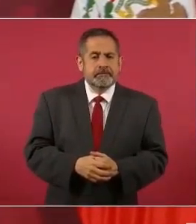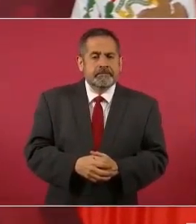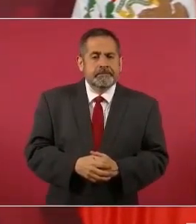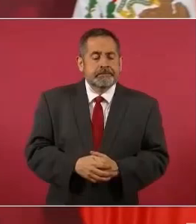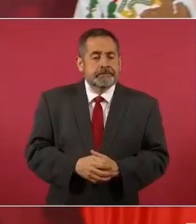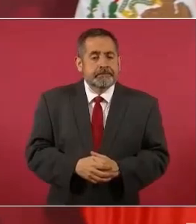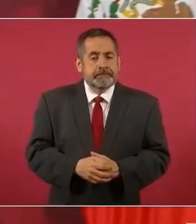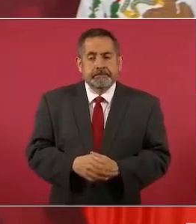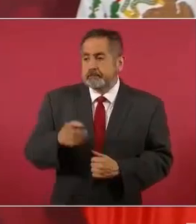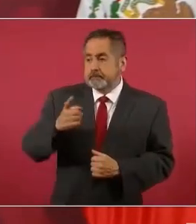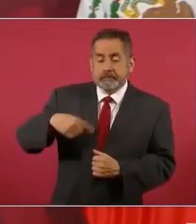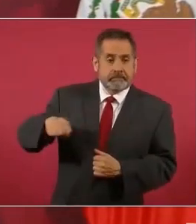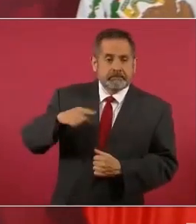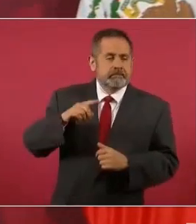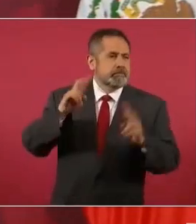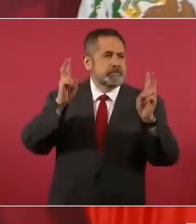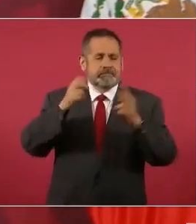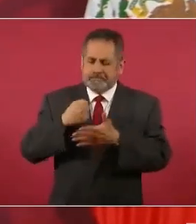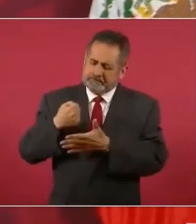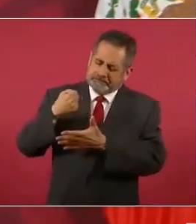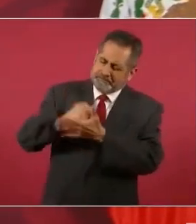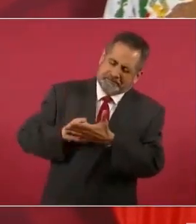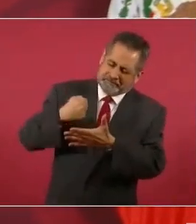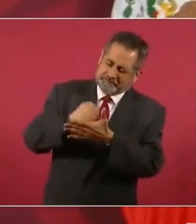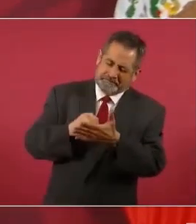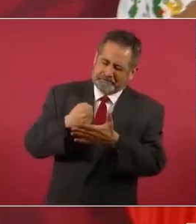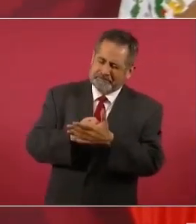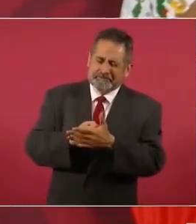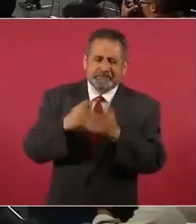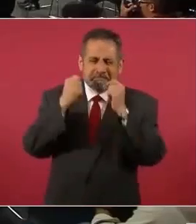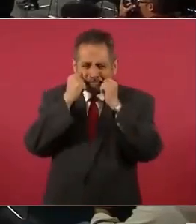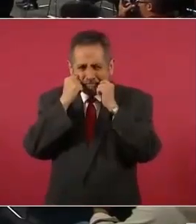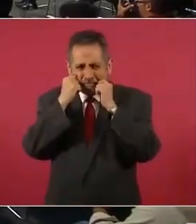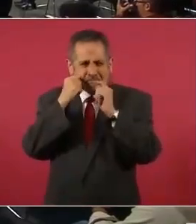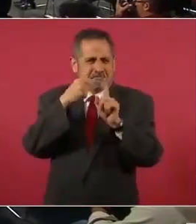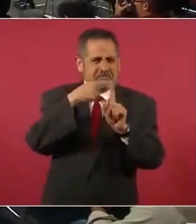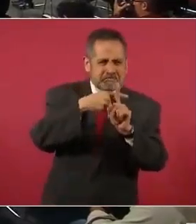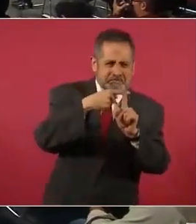cuando se trate de mezquindades,